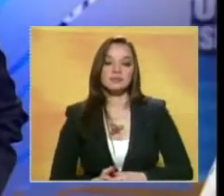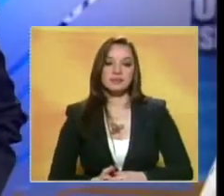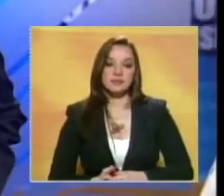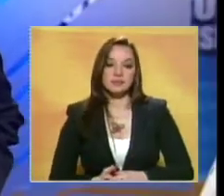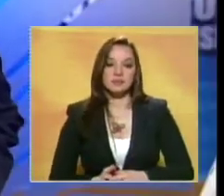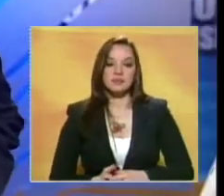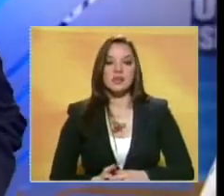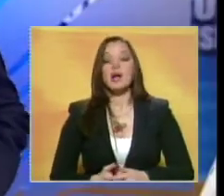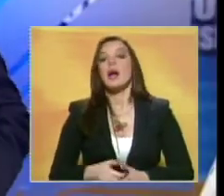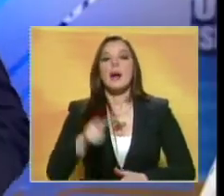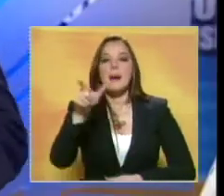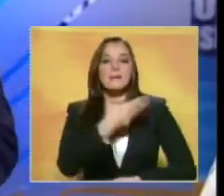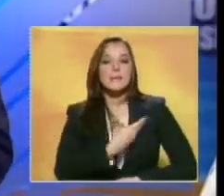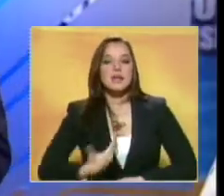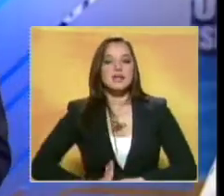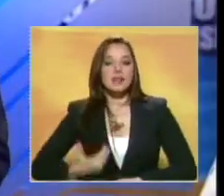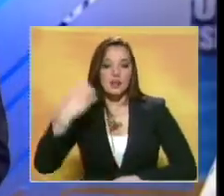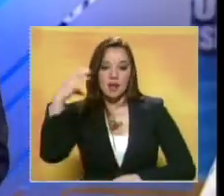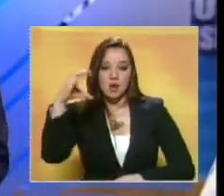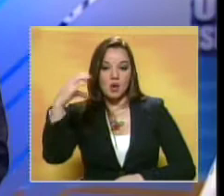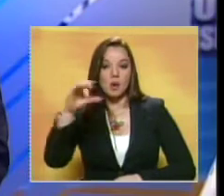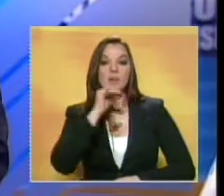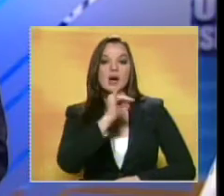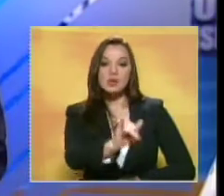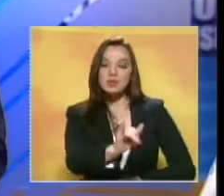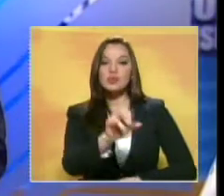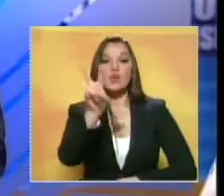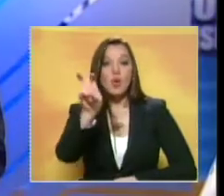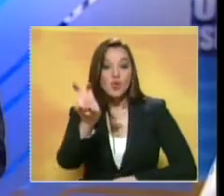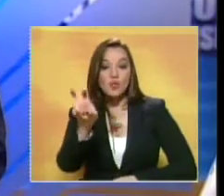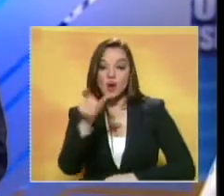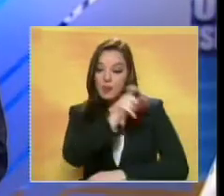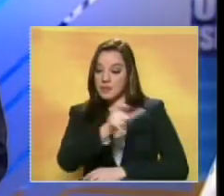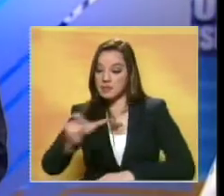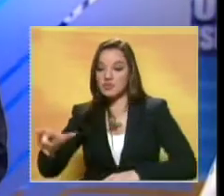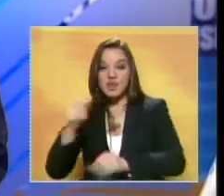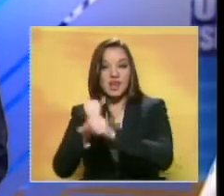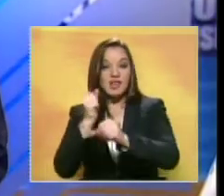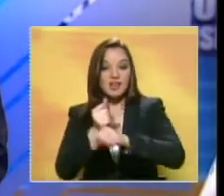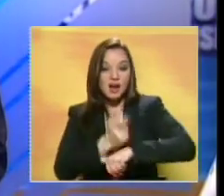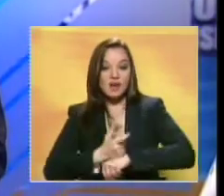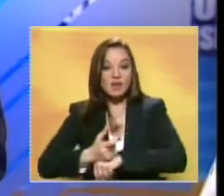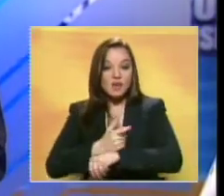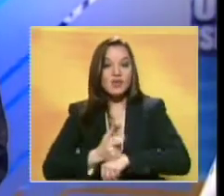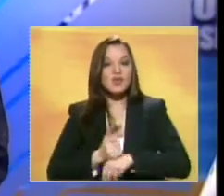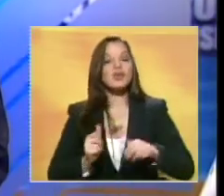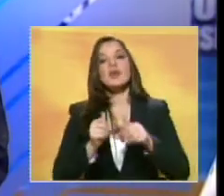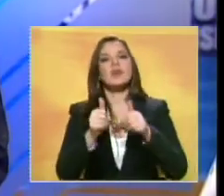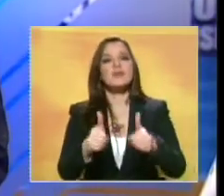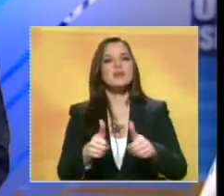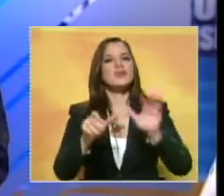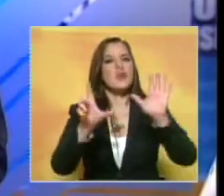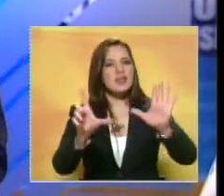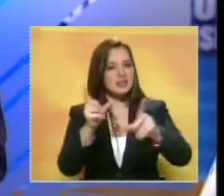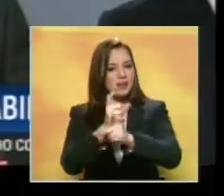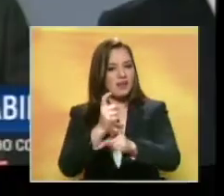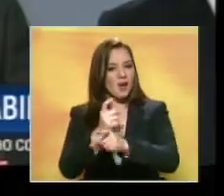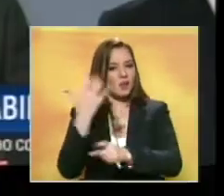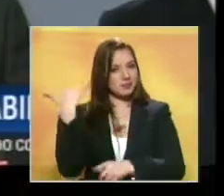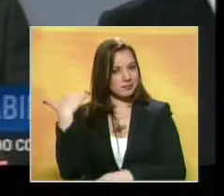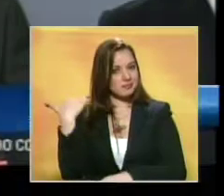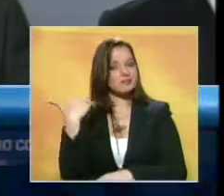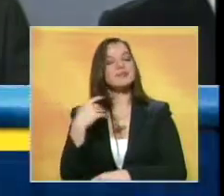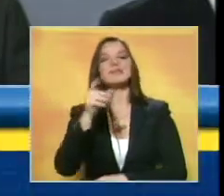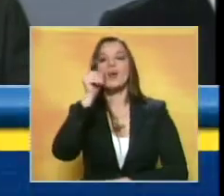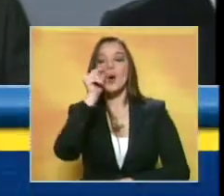El presidente de Colombia, Juan Manuel Santos, anunció el nuevo gabinete de ministros para su segundo gobierno que comenzó el pasado 7 de agosto. El mandatario